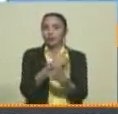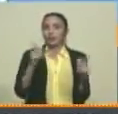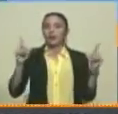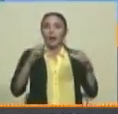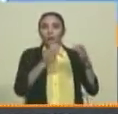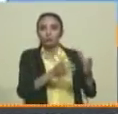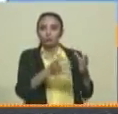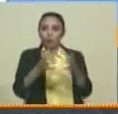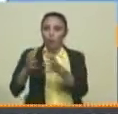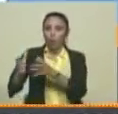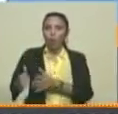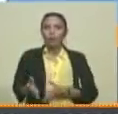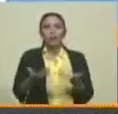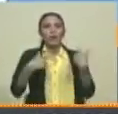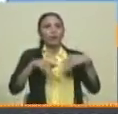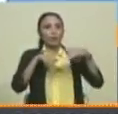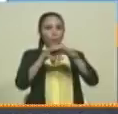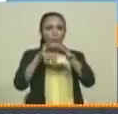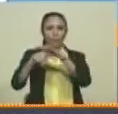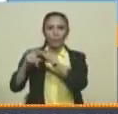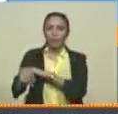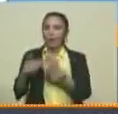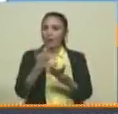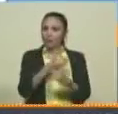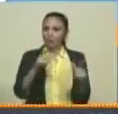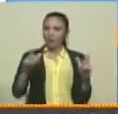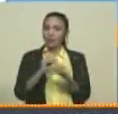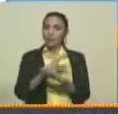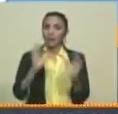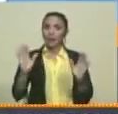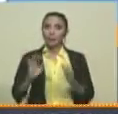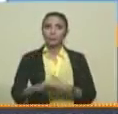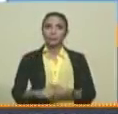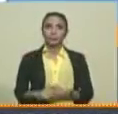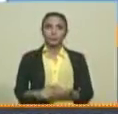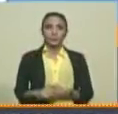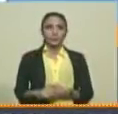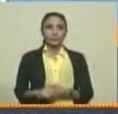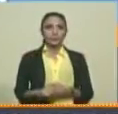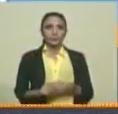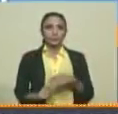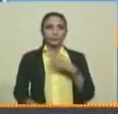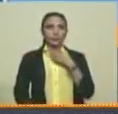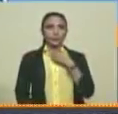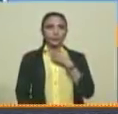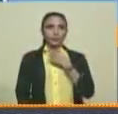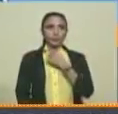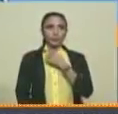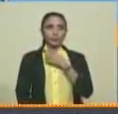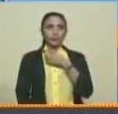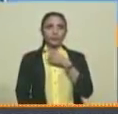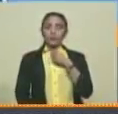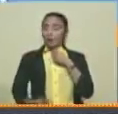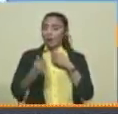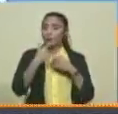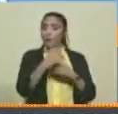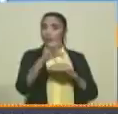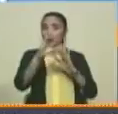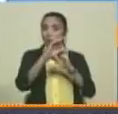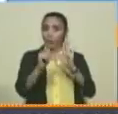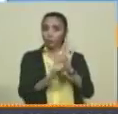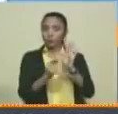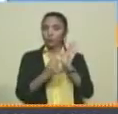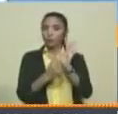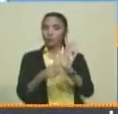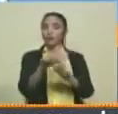la libertad de movilización, que garantizamos plena y ampliamente en Venezuela como en ningún otro